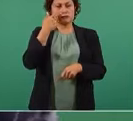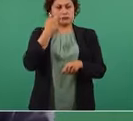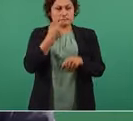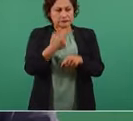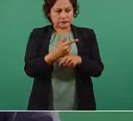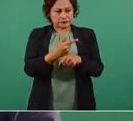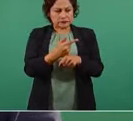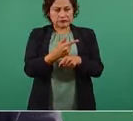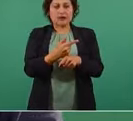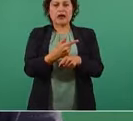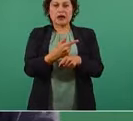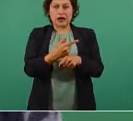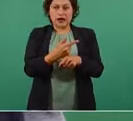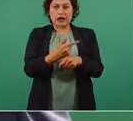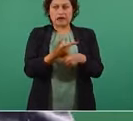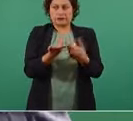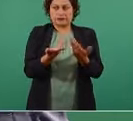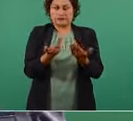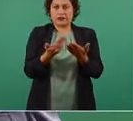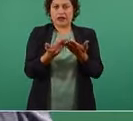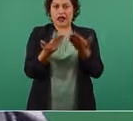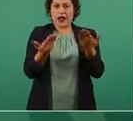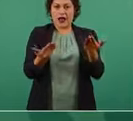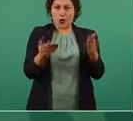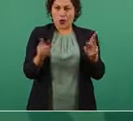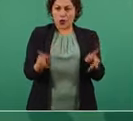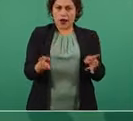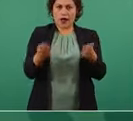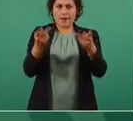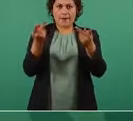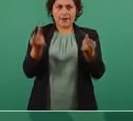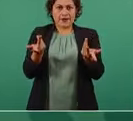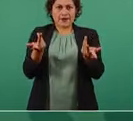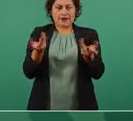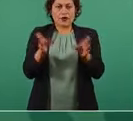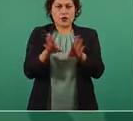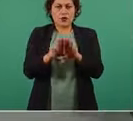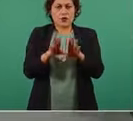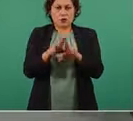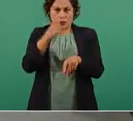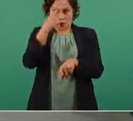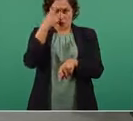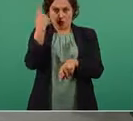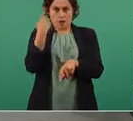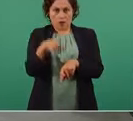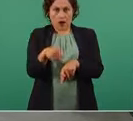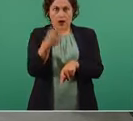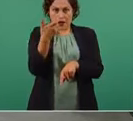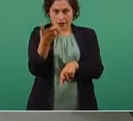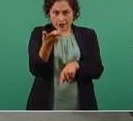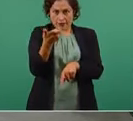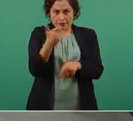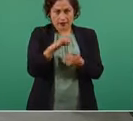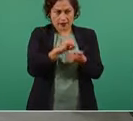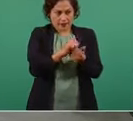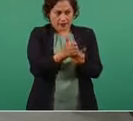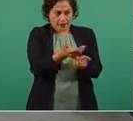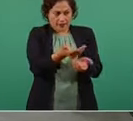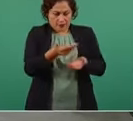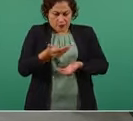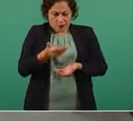venderlo para obtener ese dinero. Nos hace falta ese dinero porque